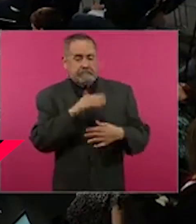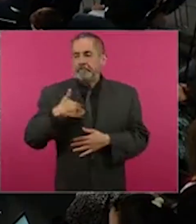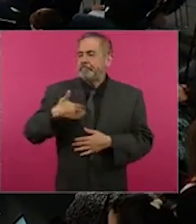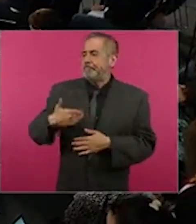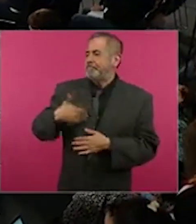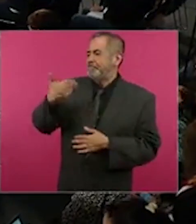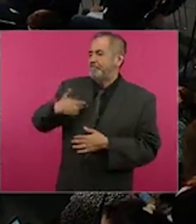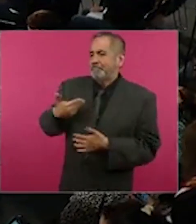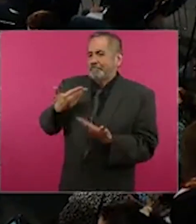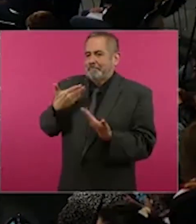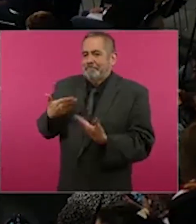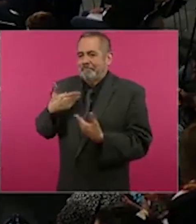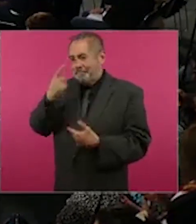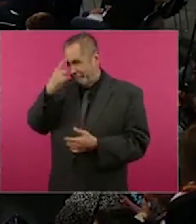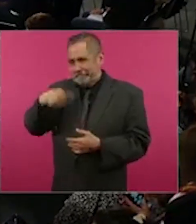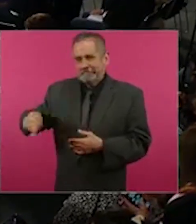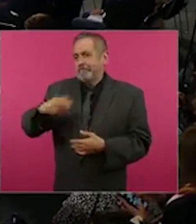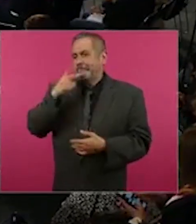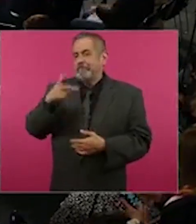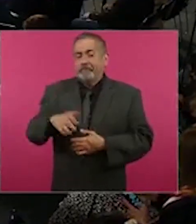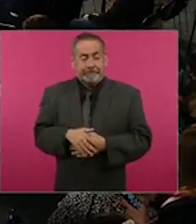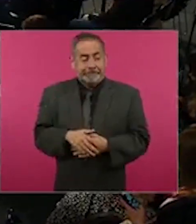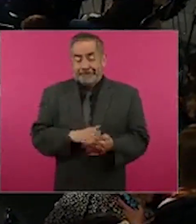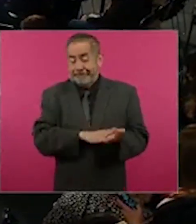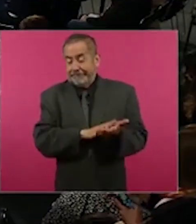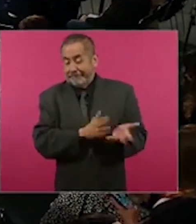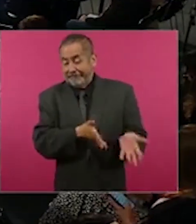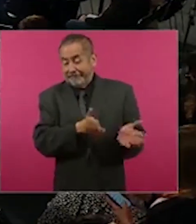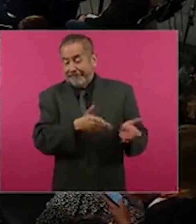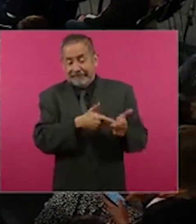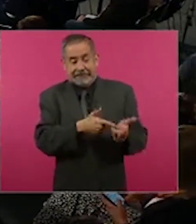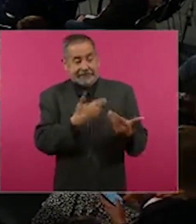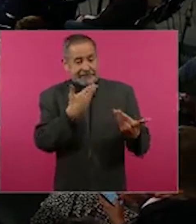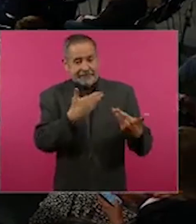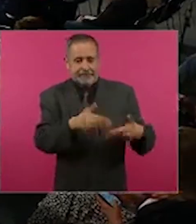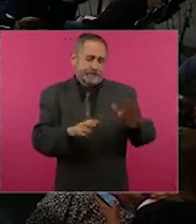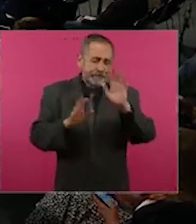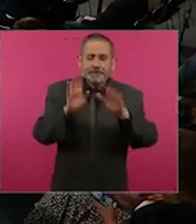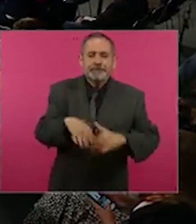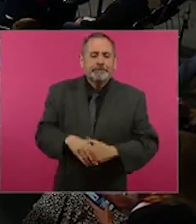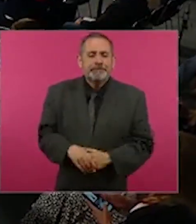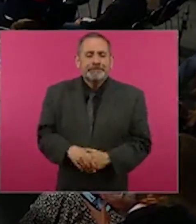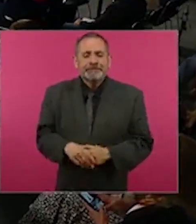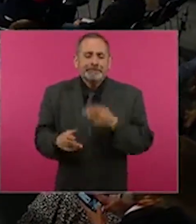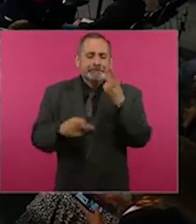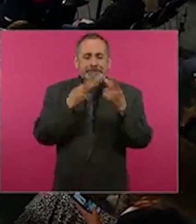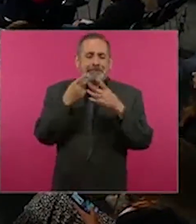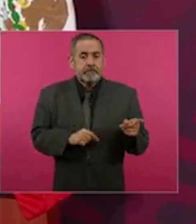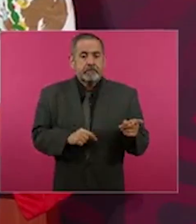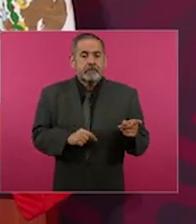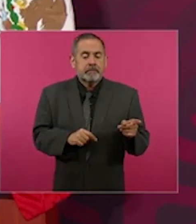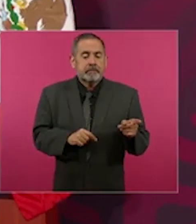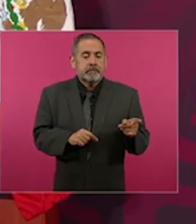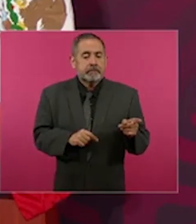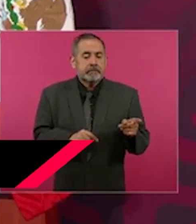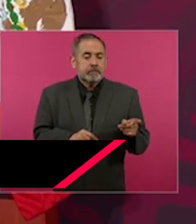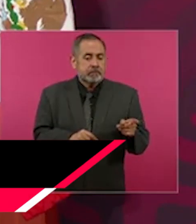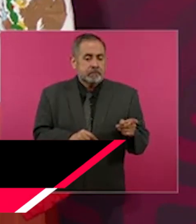conservador, sino a la cuarta transformación. Señor, le pido cabeza de vaca, que